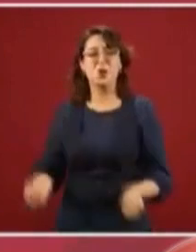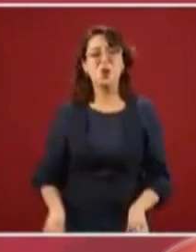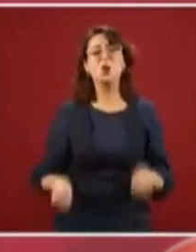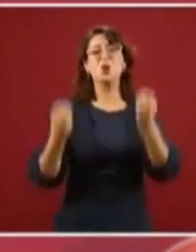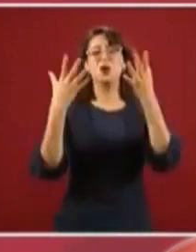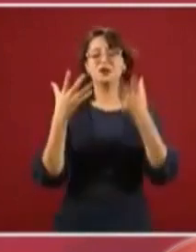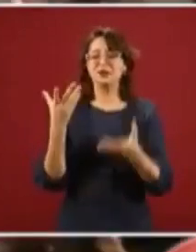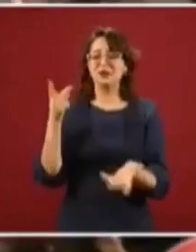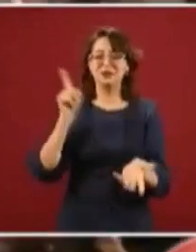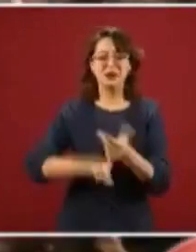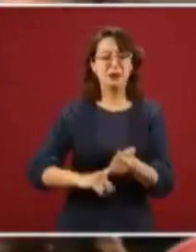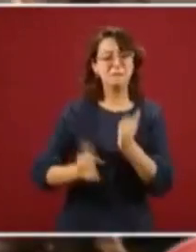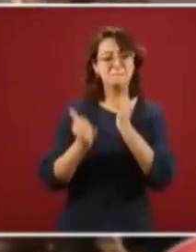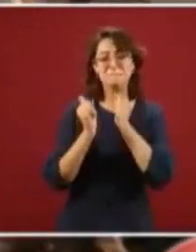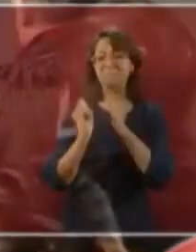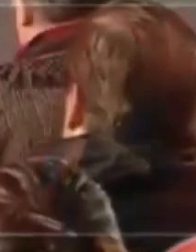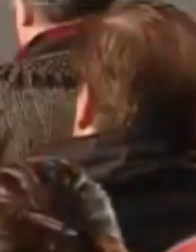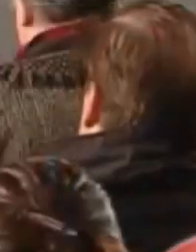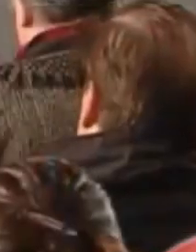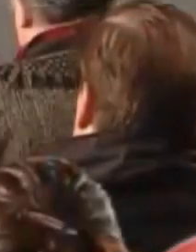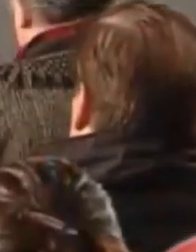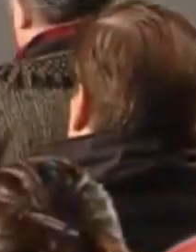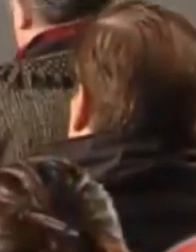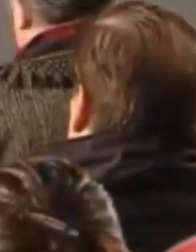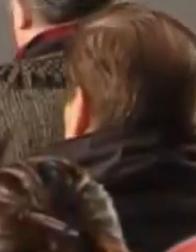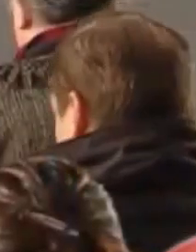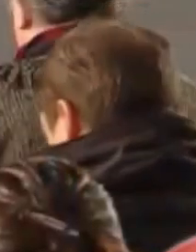las trampas que hicieron para imponer